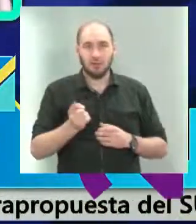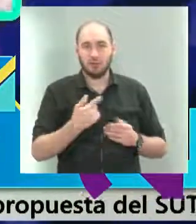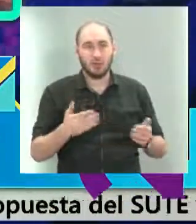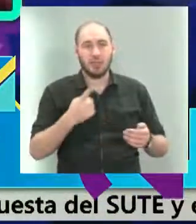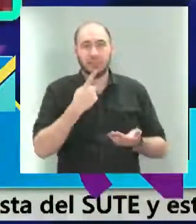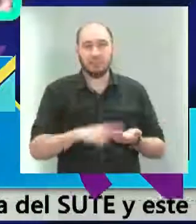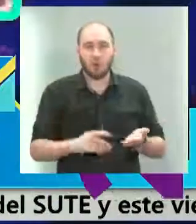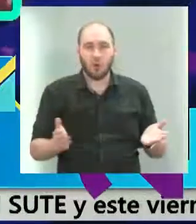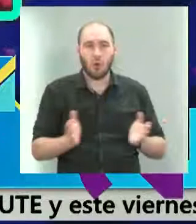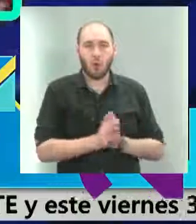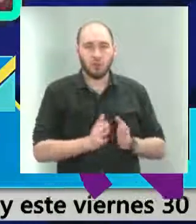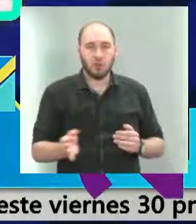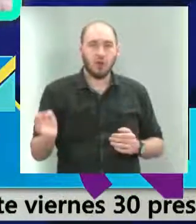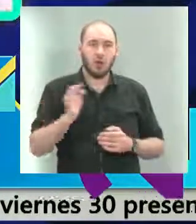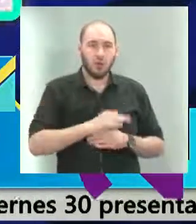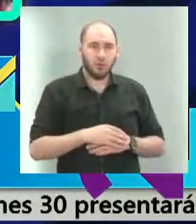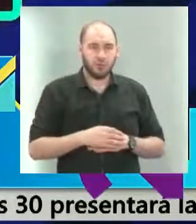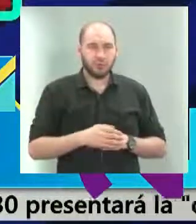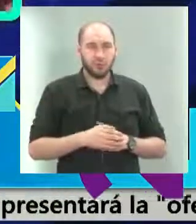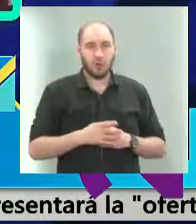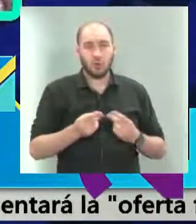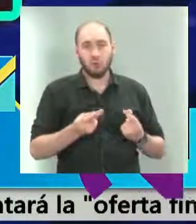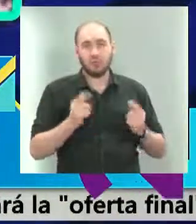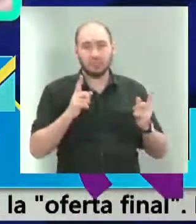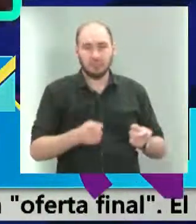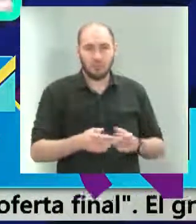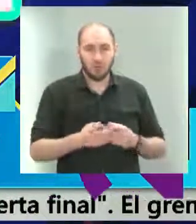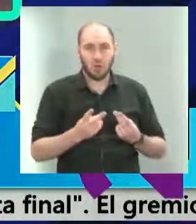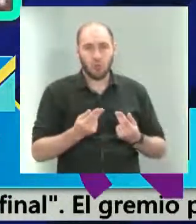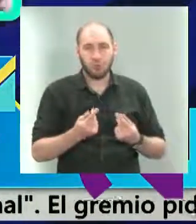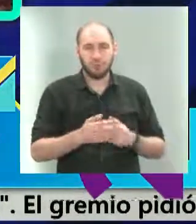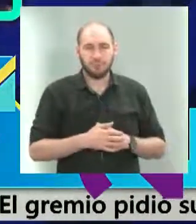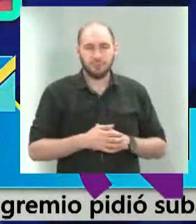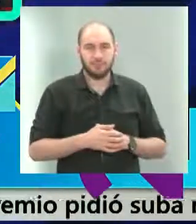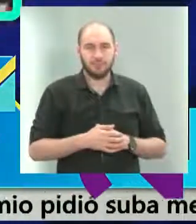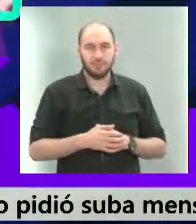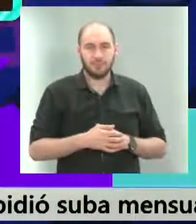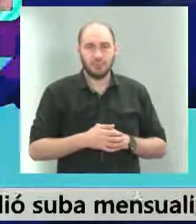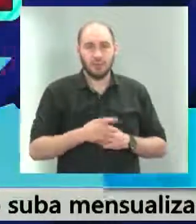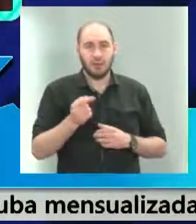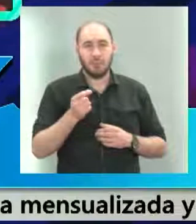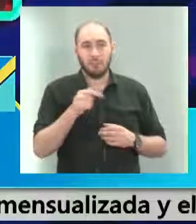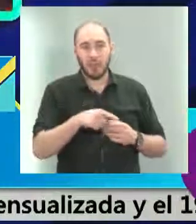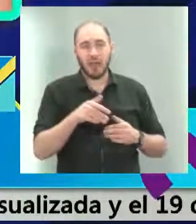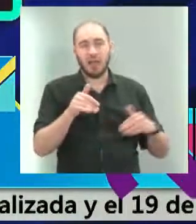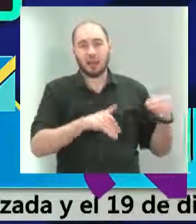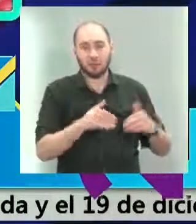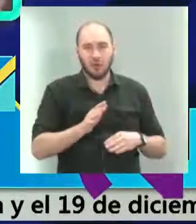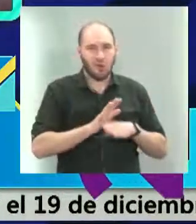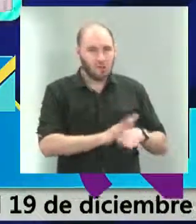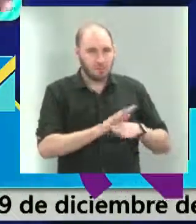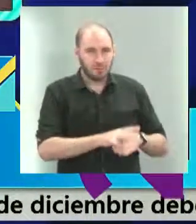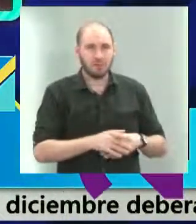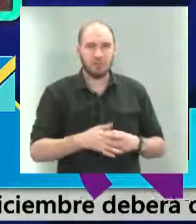conjunto. O quieren, los utilizan también. También los utilizan para ganar elecciones, para presionar,